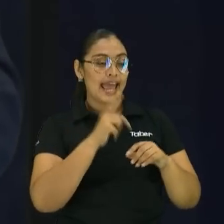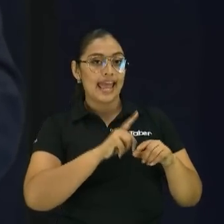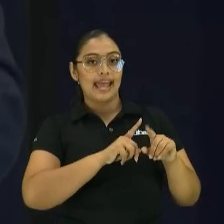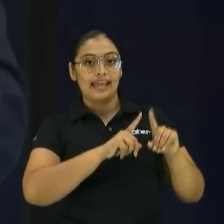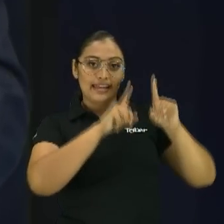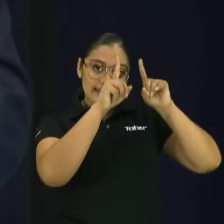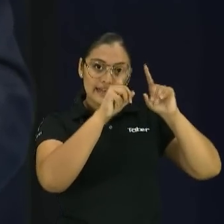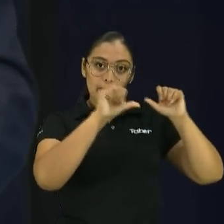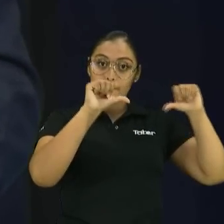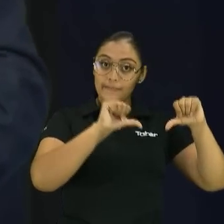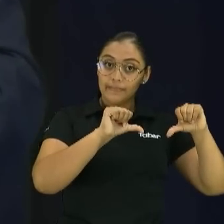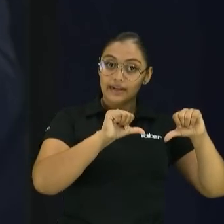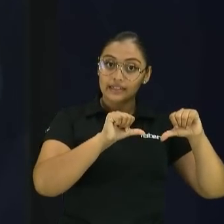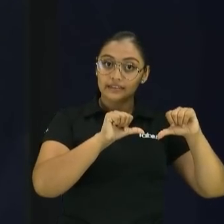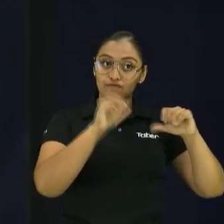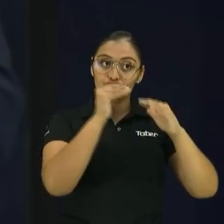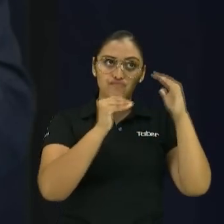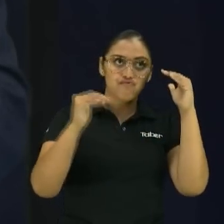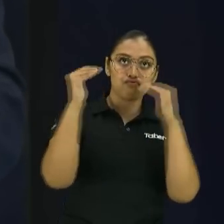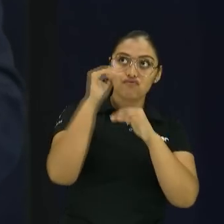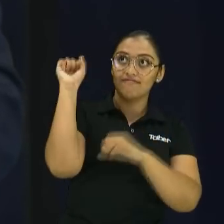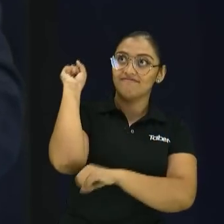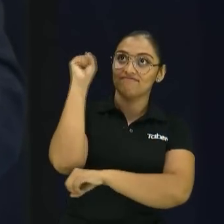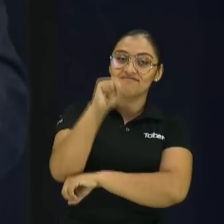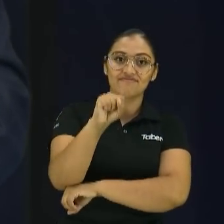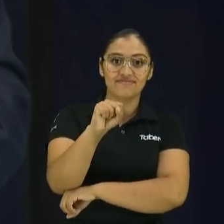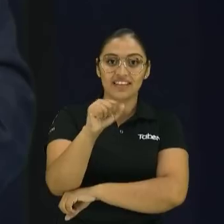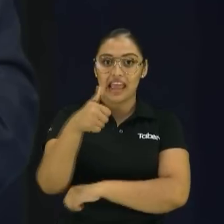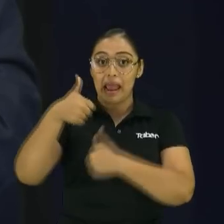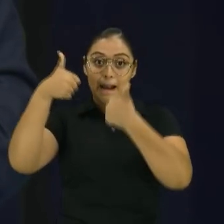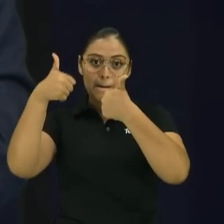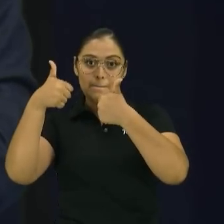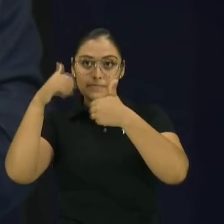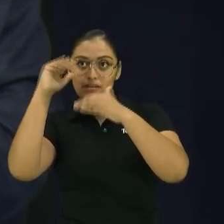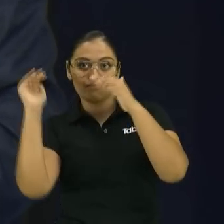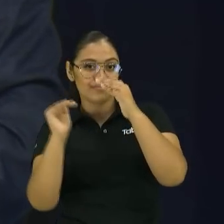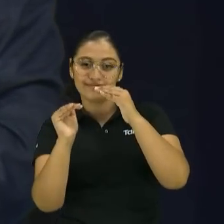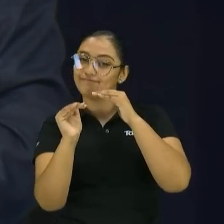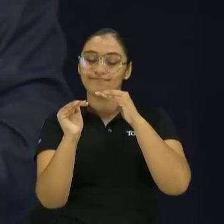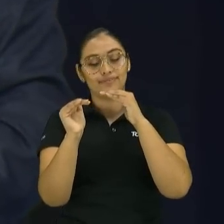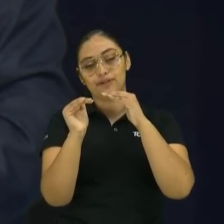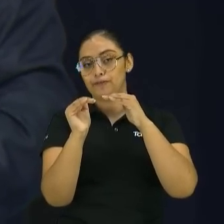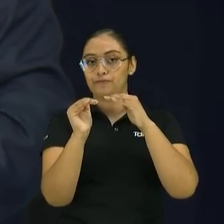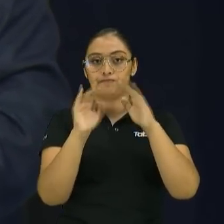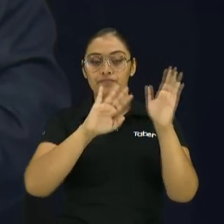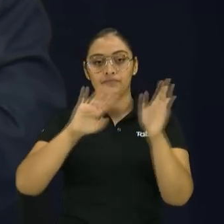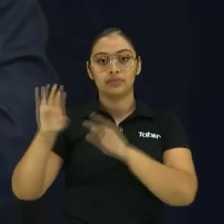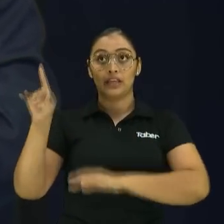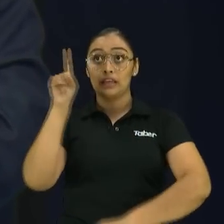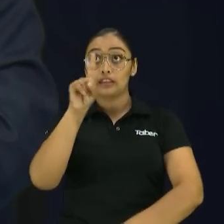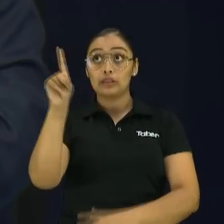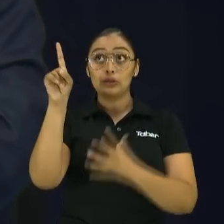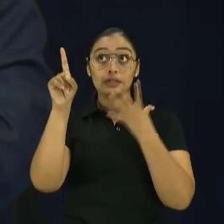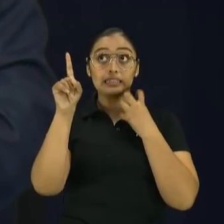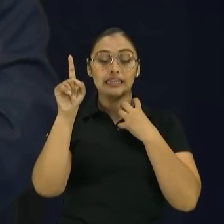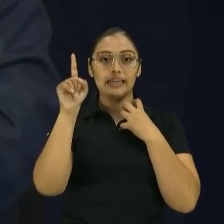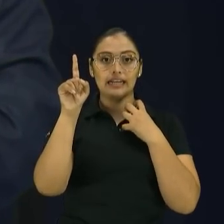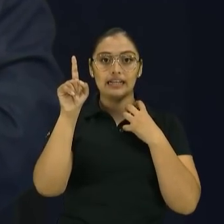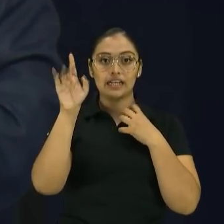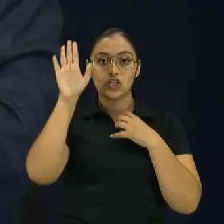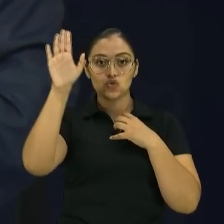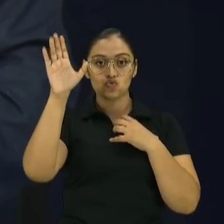bien es el deseo de Dios que todos vengamos al conocimiento de él a través de Jesucristo